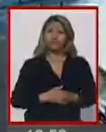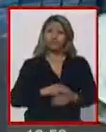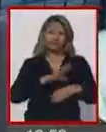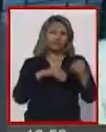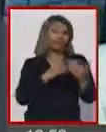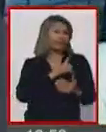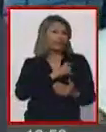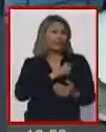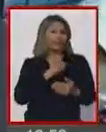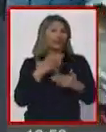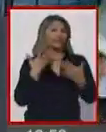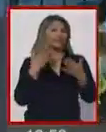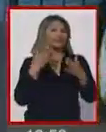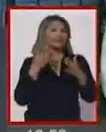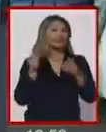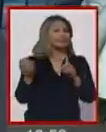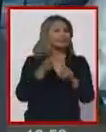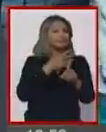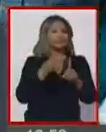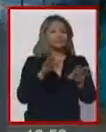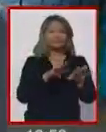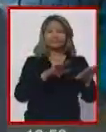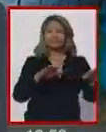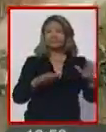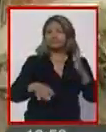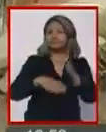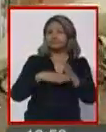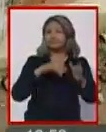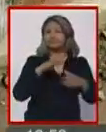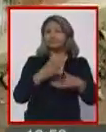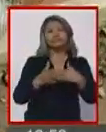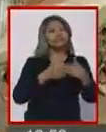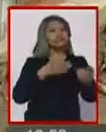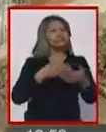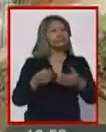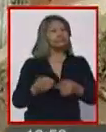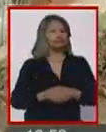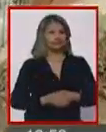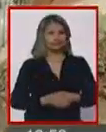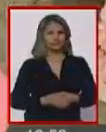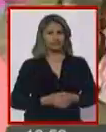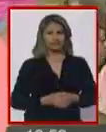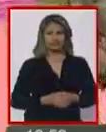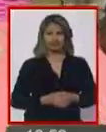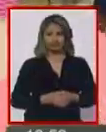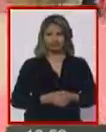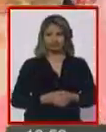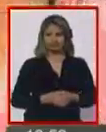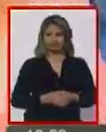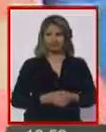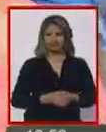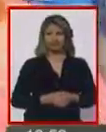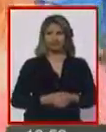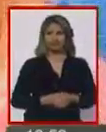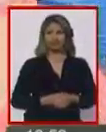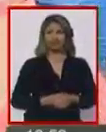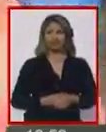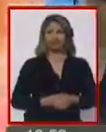porque los policías nos agarraron a manazos y a los niños también a patadas. No tuvieron ni pena de los niños. ¿En estos lugares de salida cuántos más o